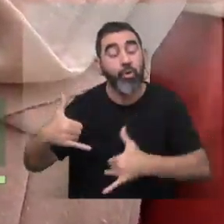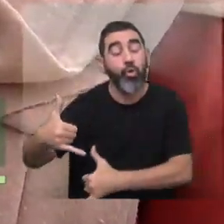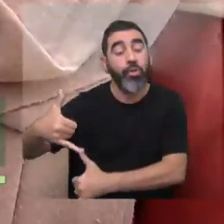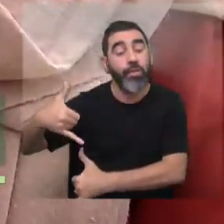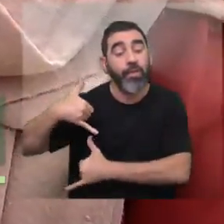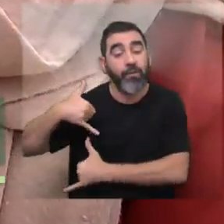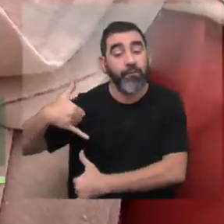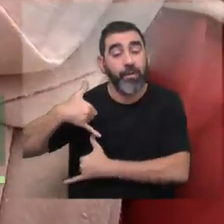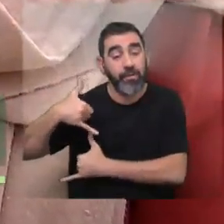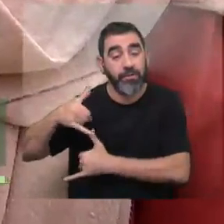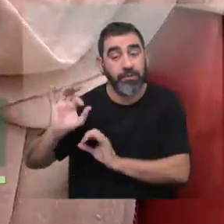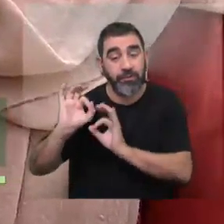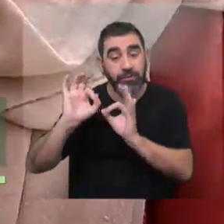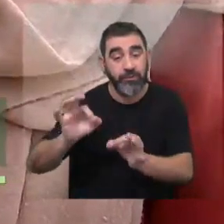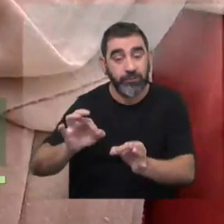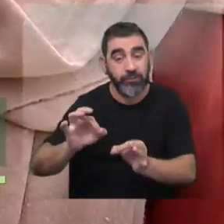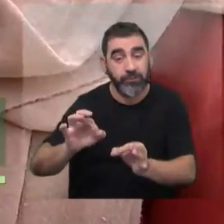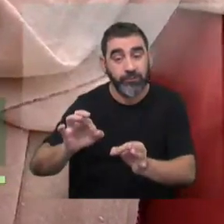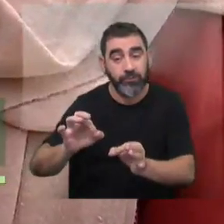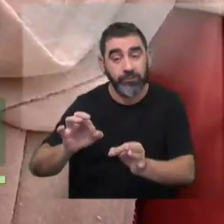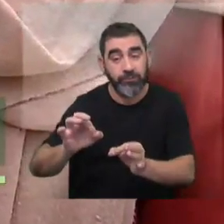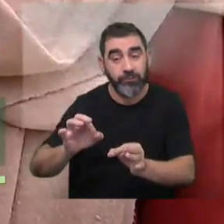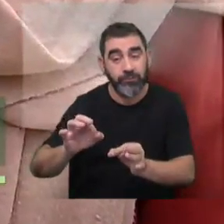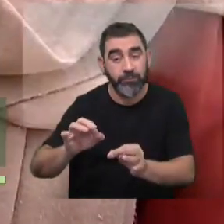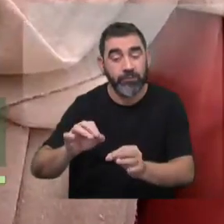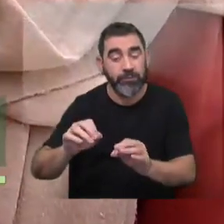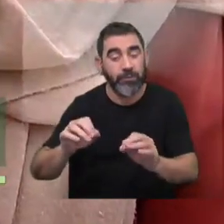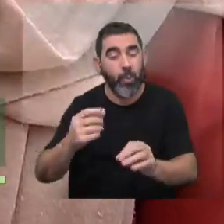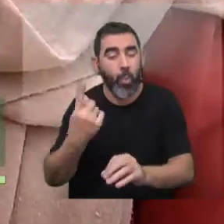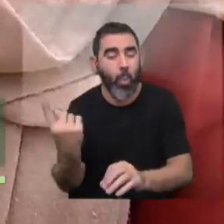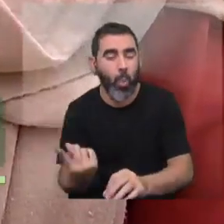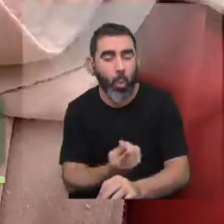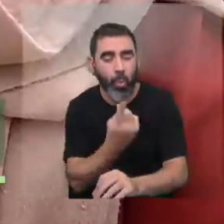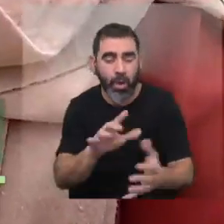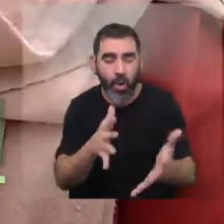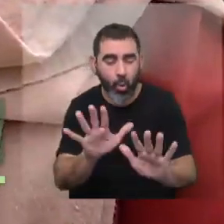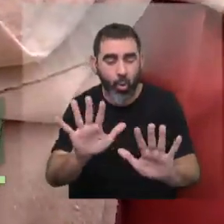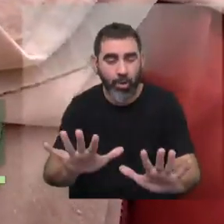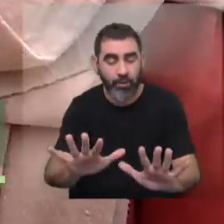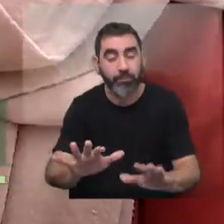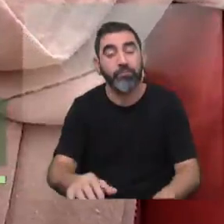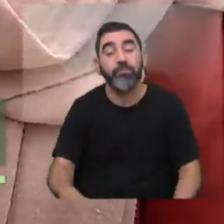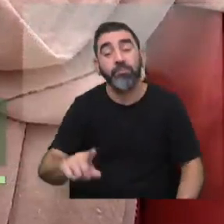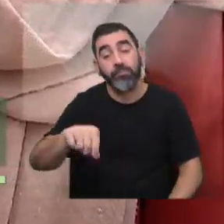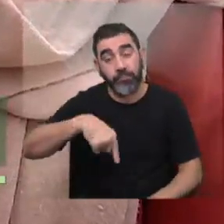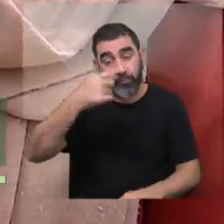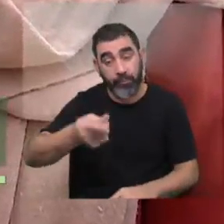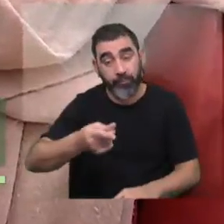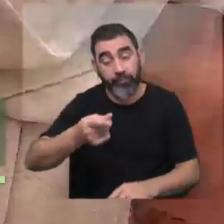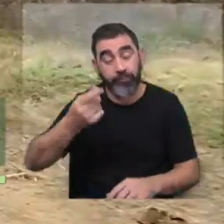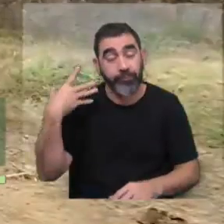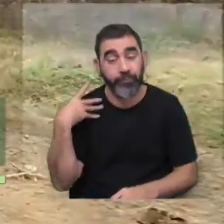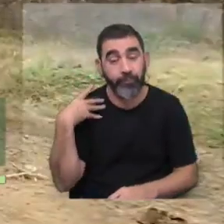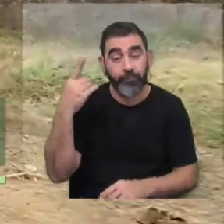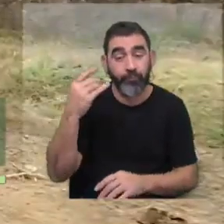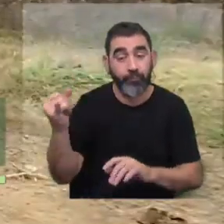Armando cevad que se hizo presente durante unos 60 minutos posteriormente ingresó el director